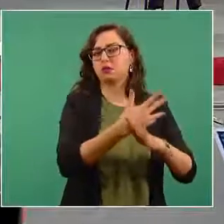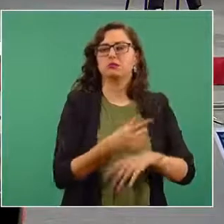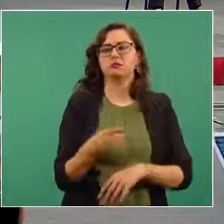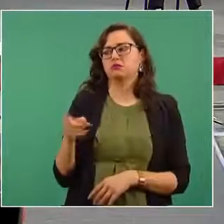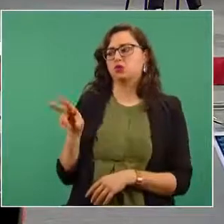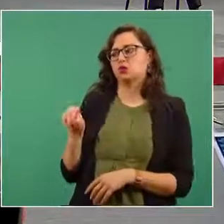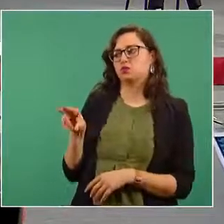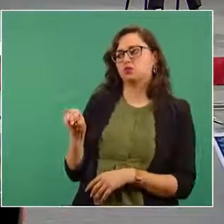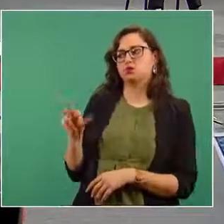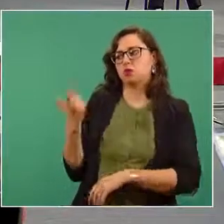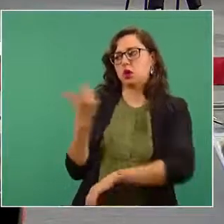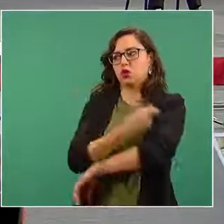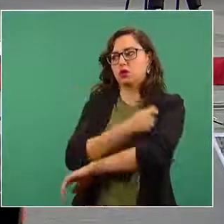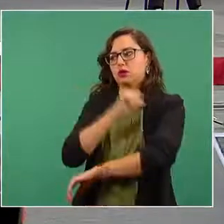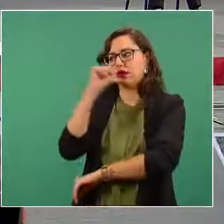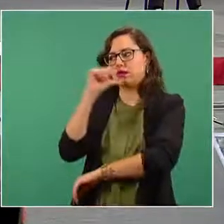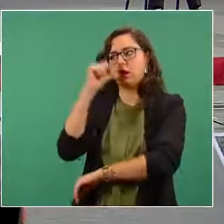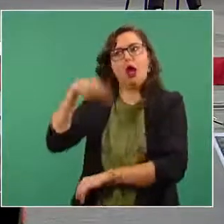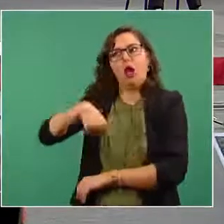esa vacunación.